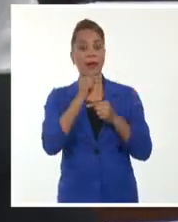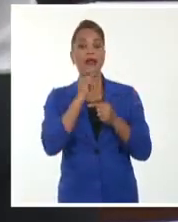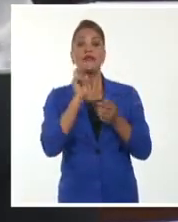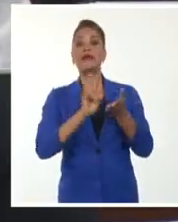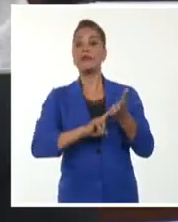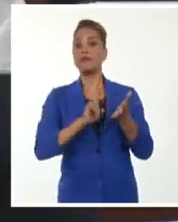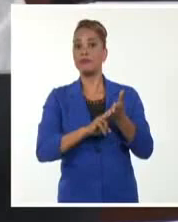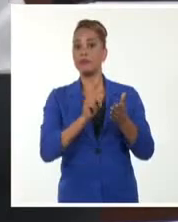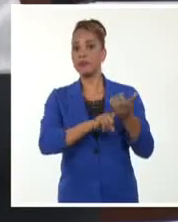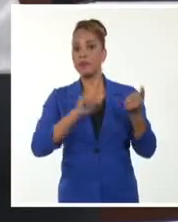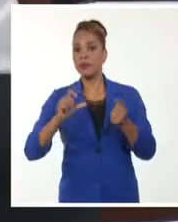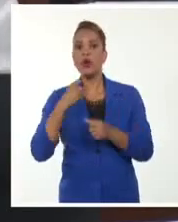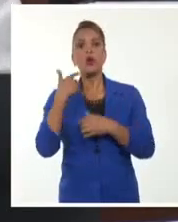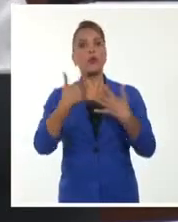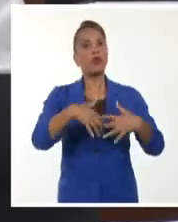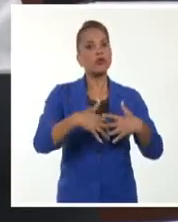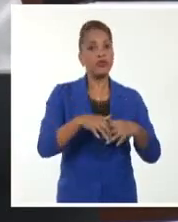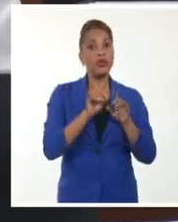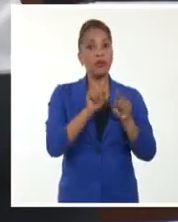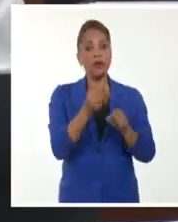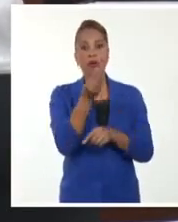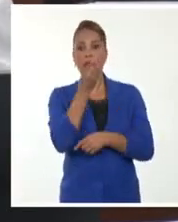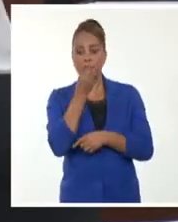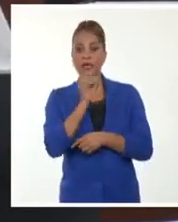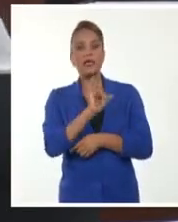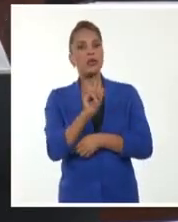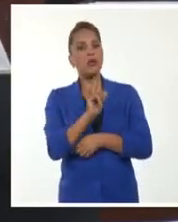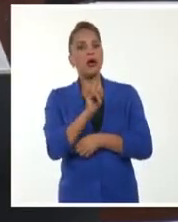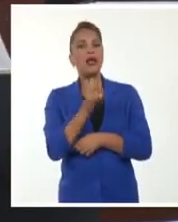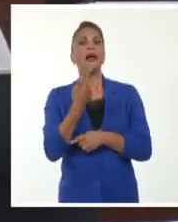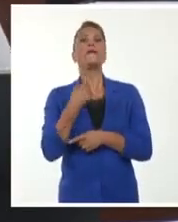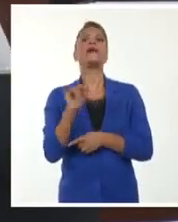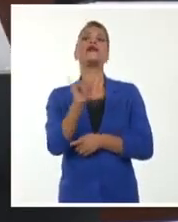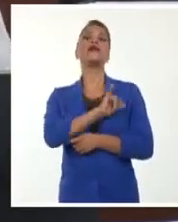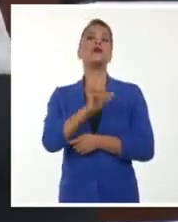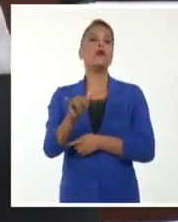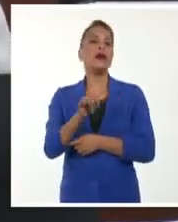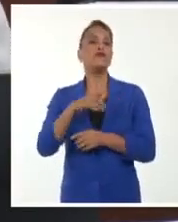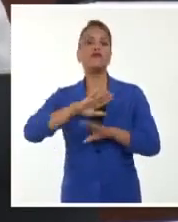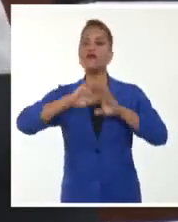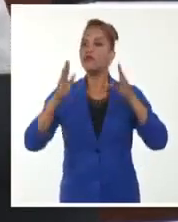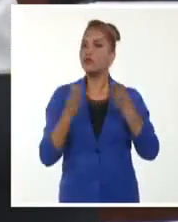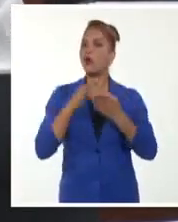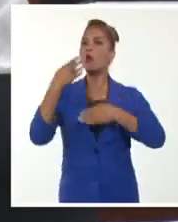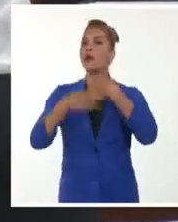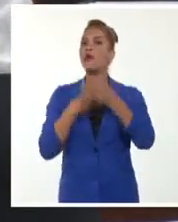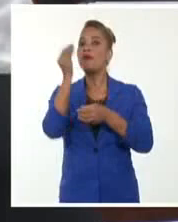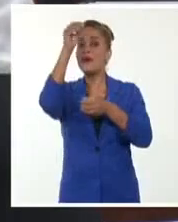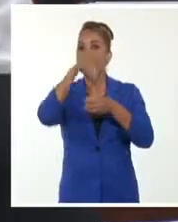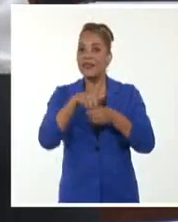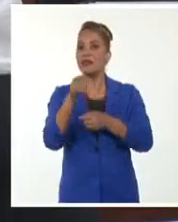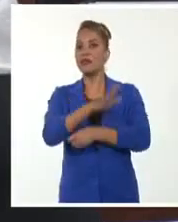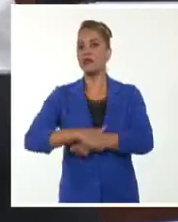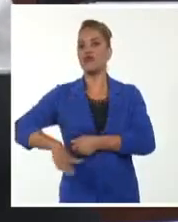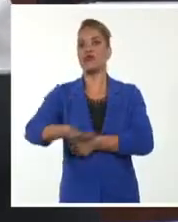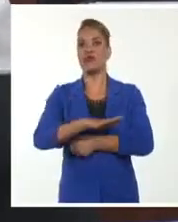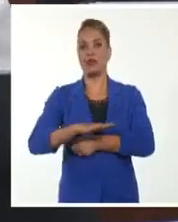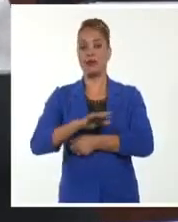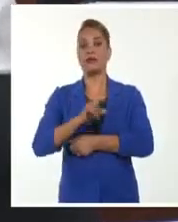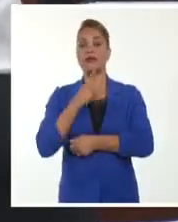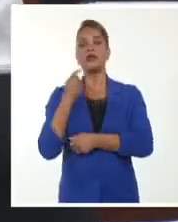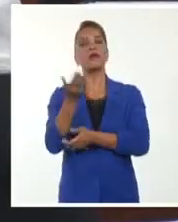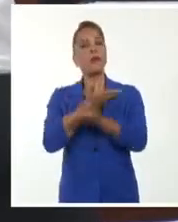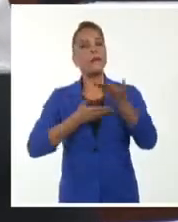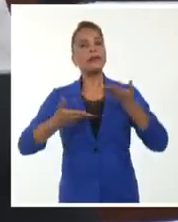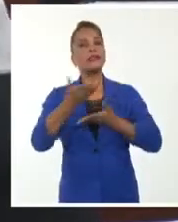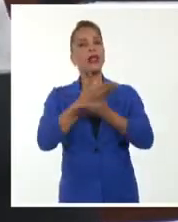desde el punto de vista productivo o de la actividad que realizan, pero también todos los problemas que hay en nuestra sociedad. Y compartiendo